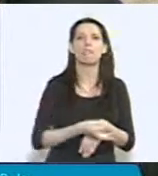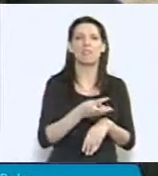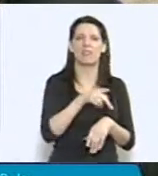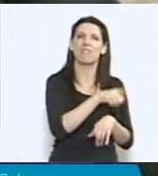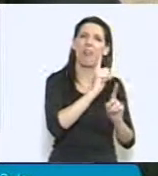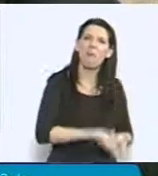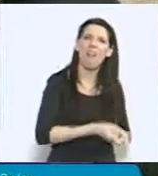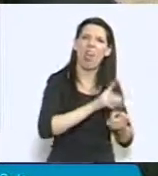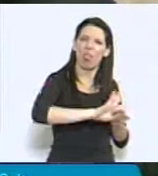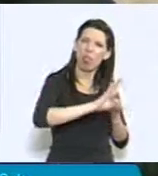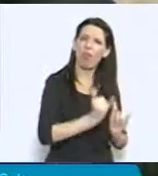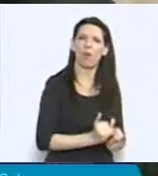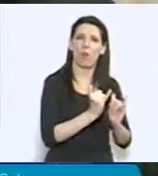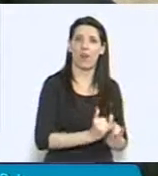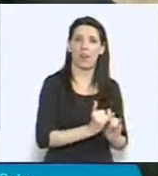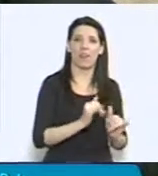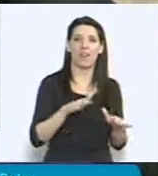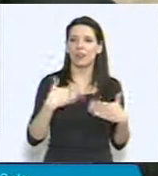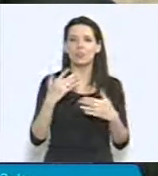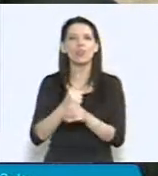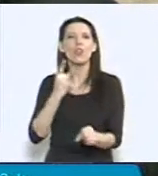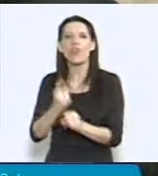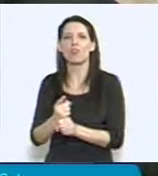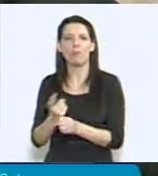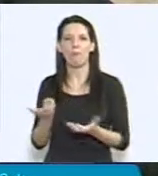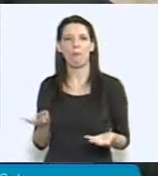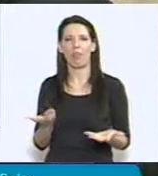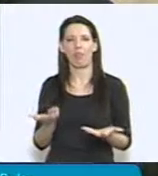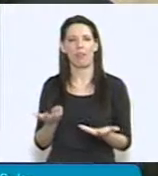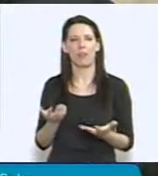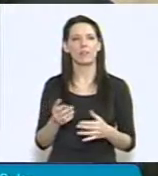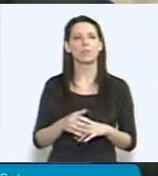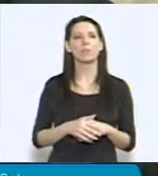simplemente una asistencia social. Eso también está